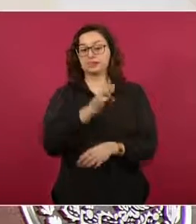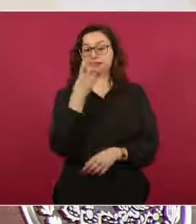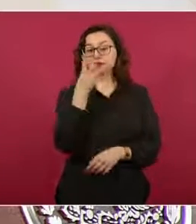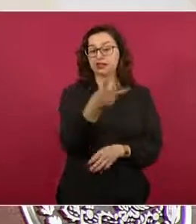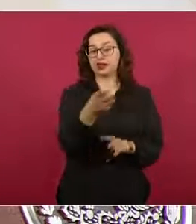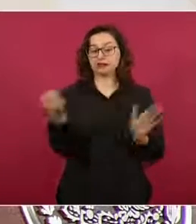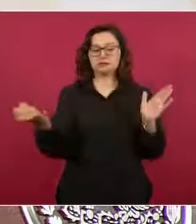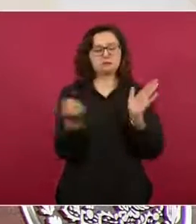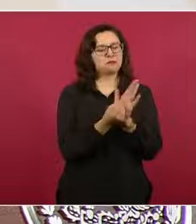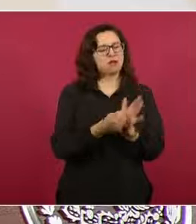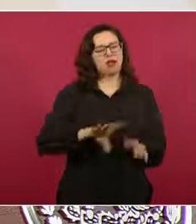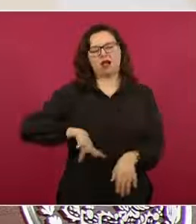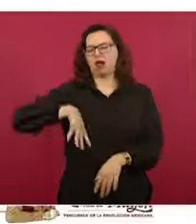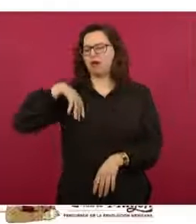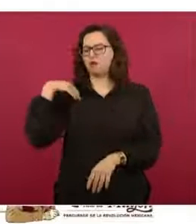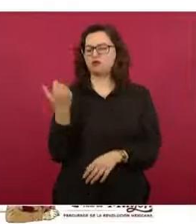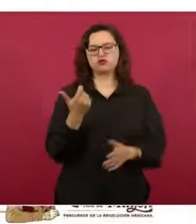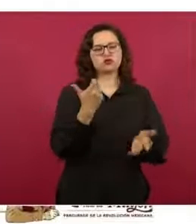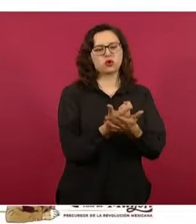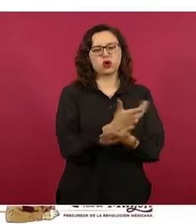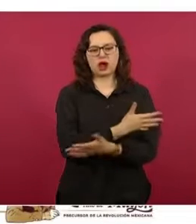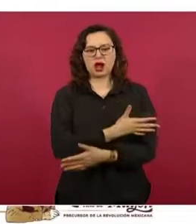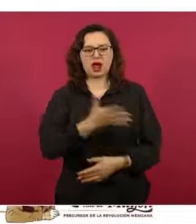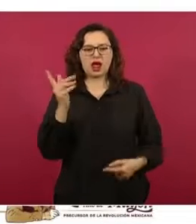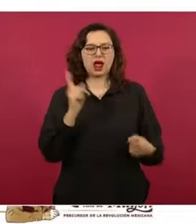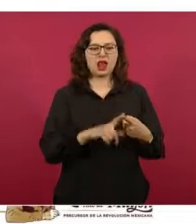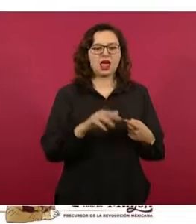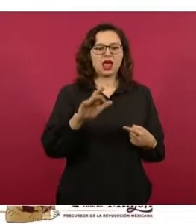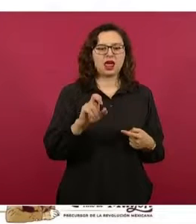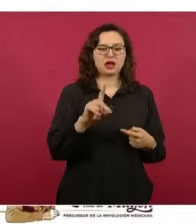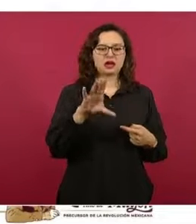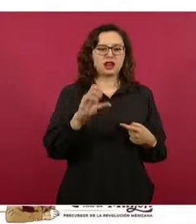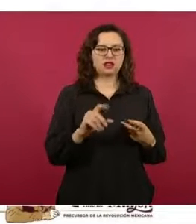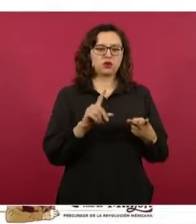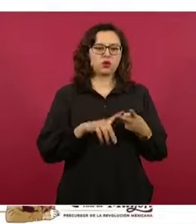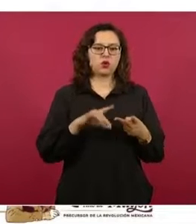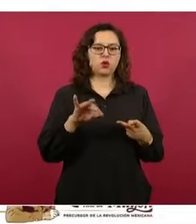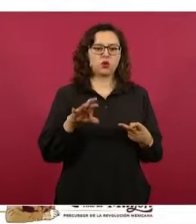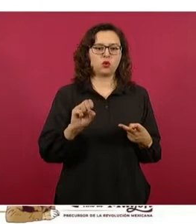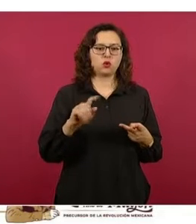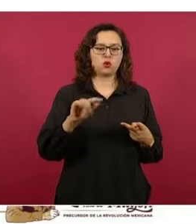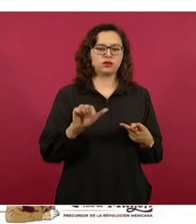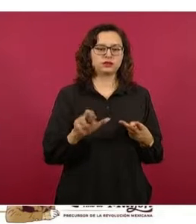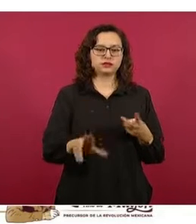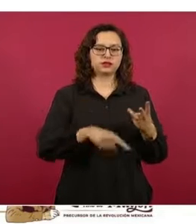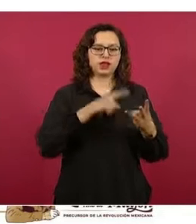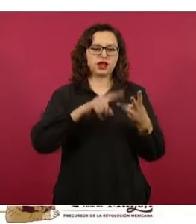y Chevron. Y las tres que fueron aliadas de los consumidores fue Repsol,